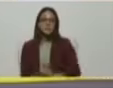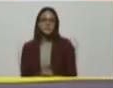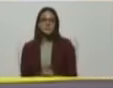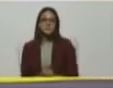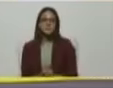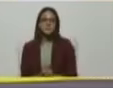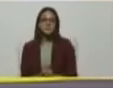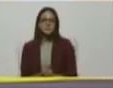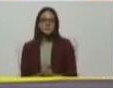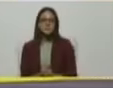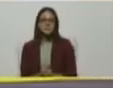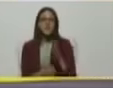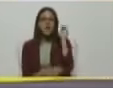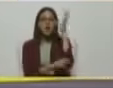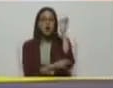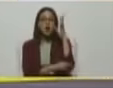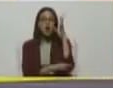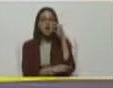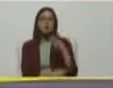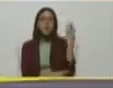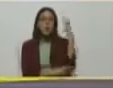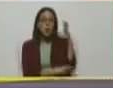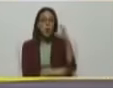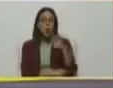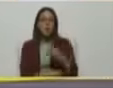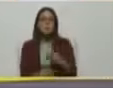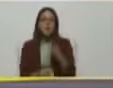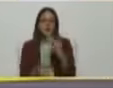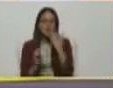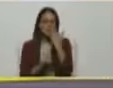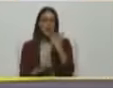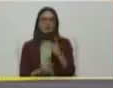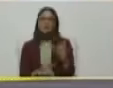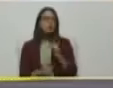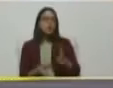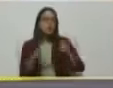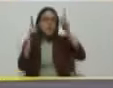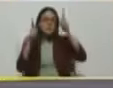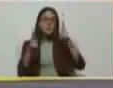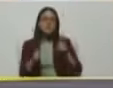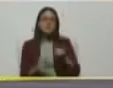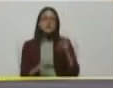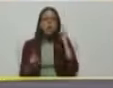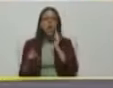El Congreso de Bogotá, con Santander al frente, le negó el permiso a Bolívar